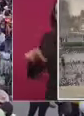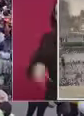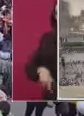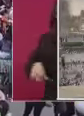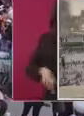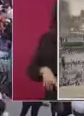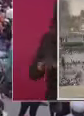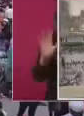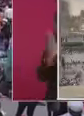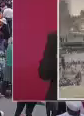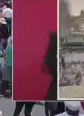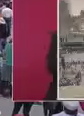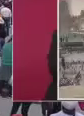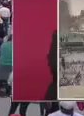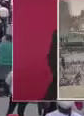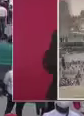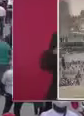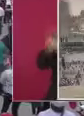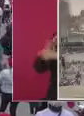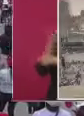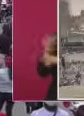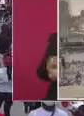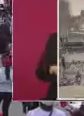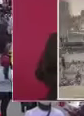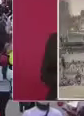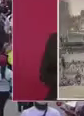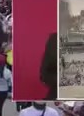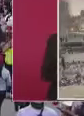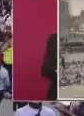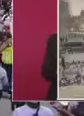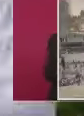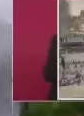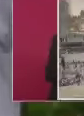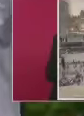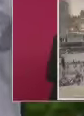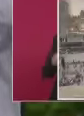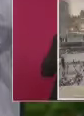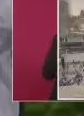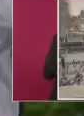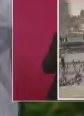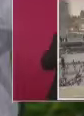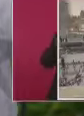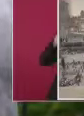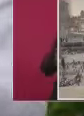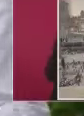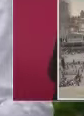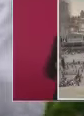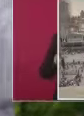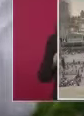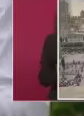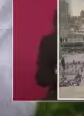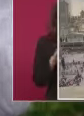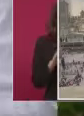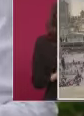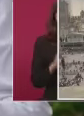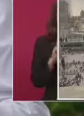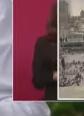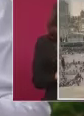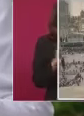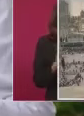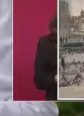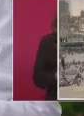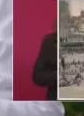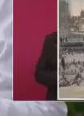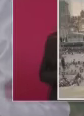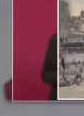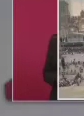que no, algunas fuentes en Palacio Nacional habían dicho, eso no se ha pensado. Sin embargo, en algunos medios de opinión, algunos